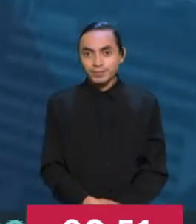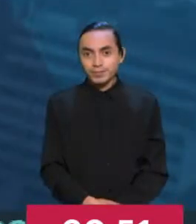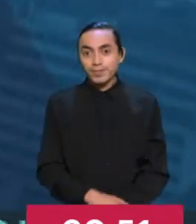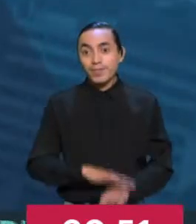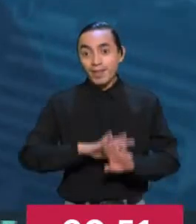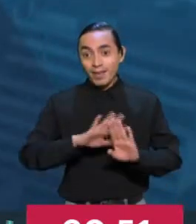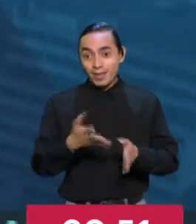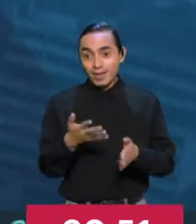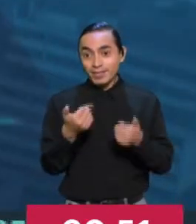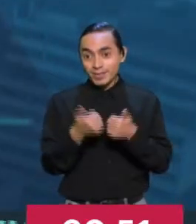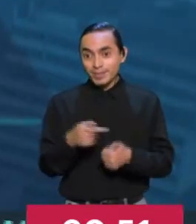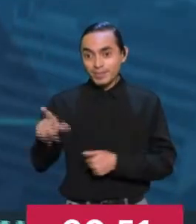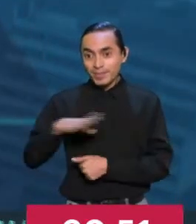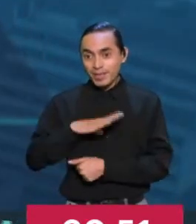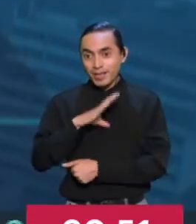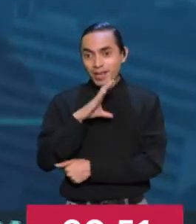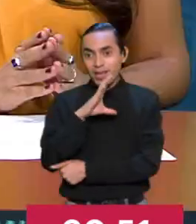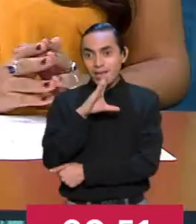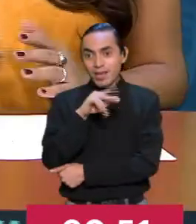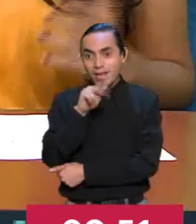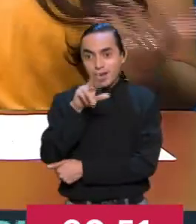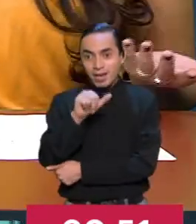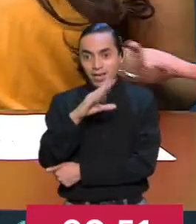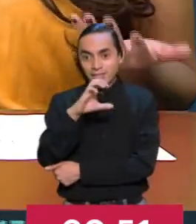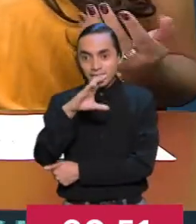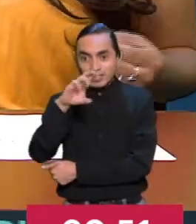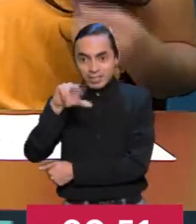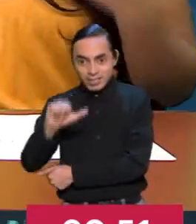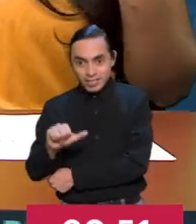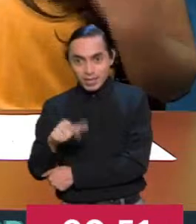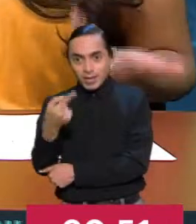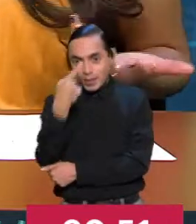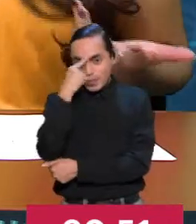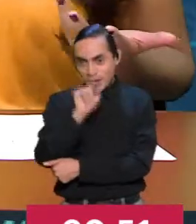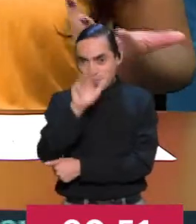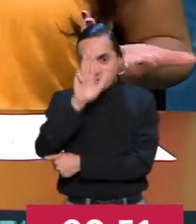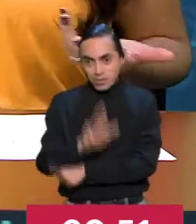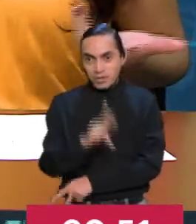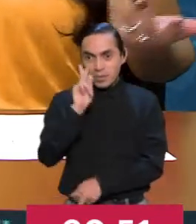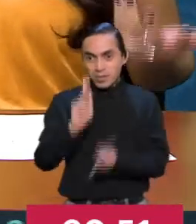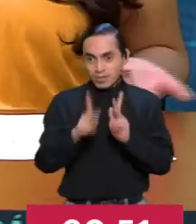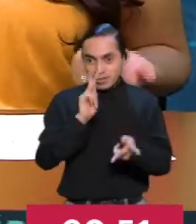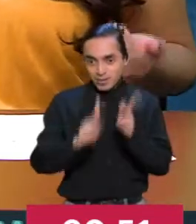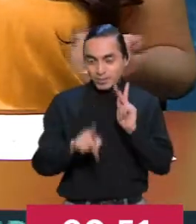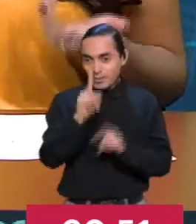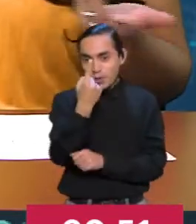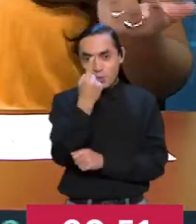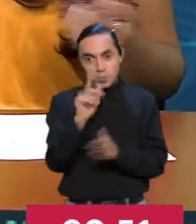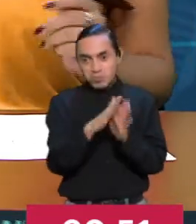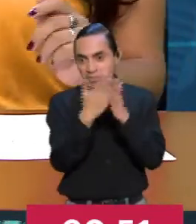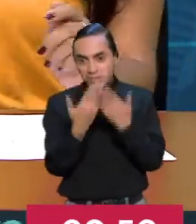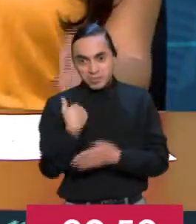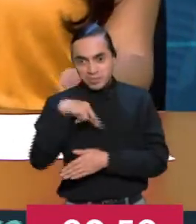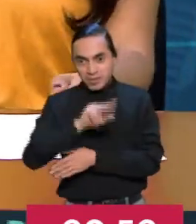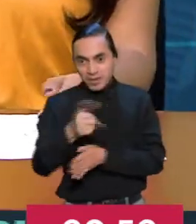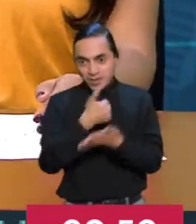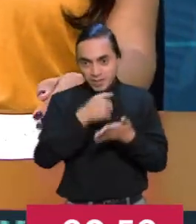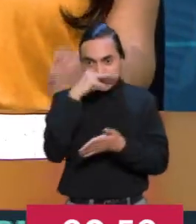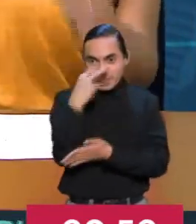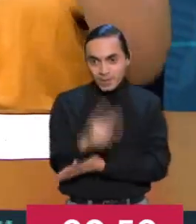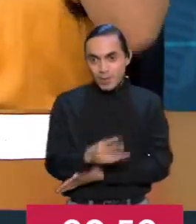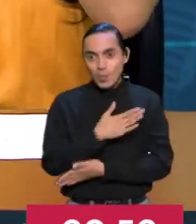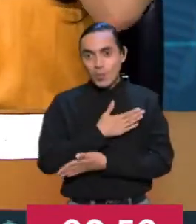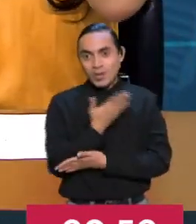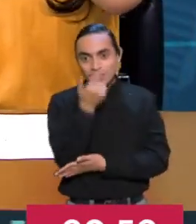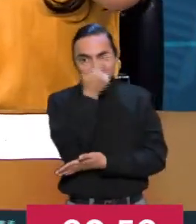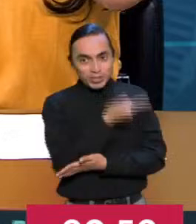Y ya está aquí con nosotros Carla Ceseña, precisamente para hablar, como todos los miércoles, sobre algún libro representativo de la Ciudad de México. Buenas noches, Carla, ¿cómo estás? Así es,